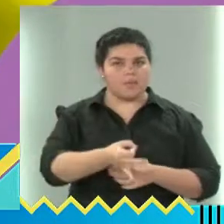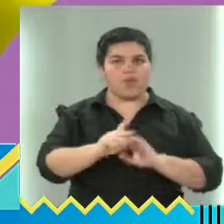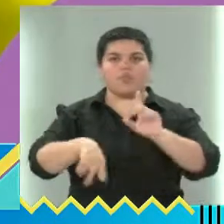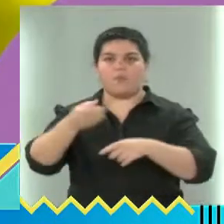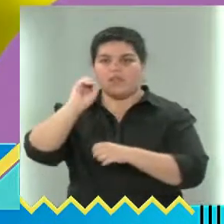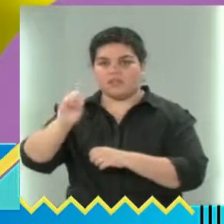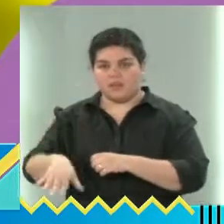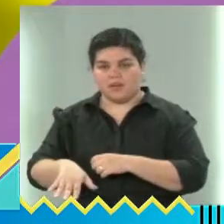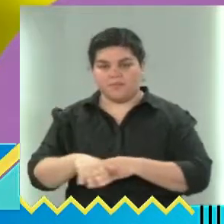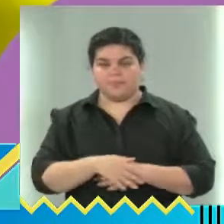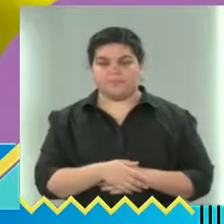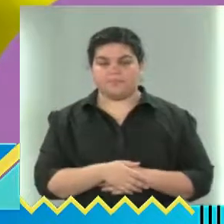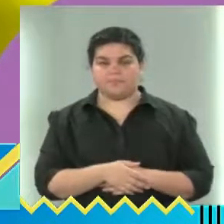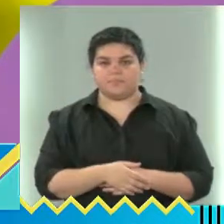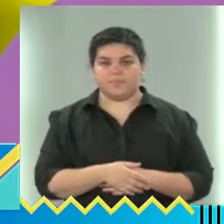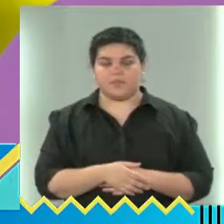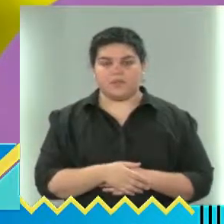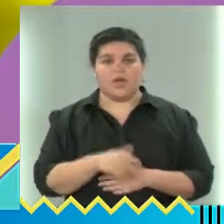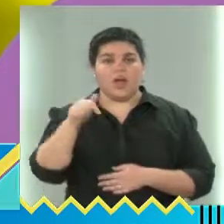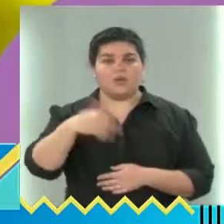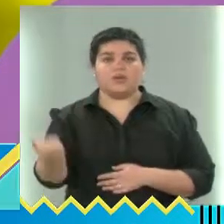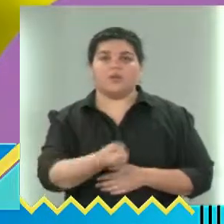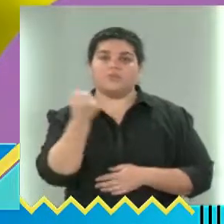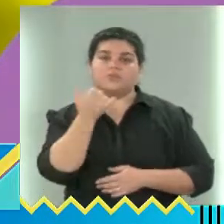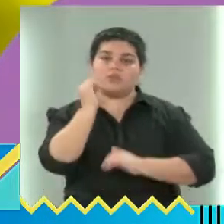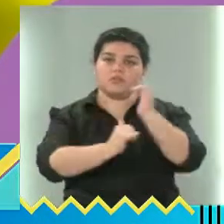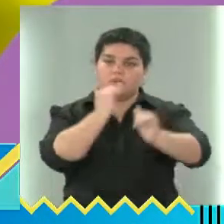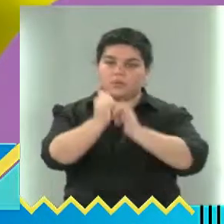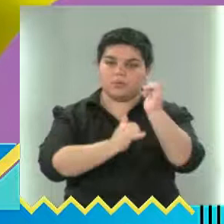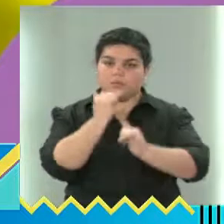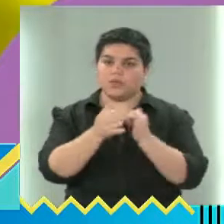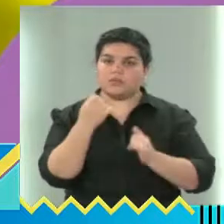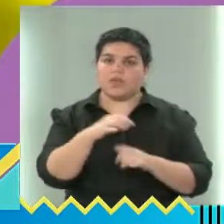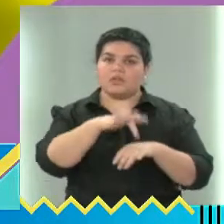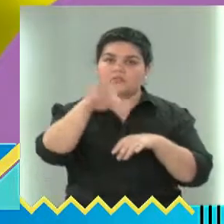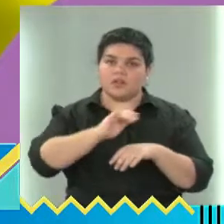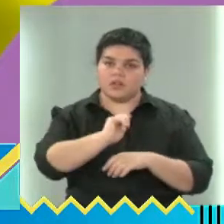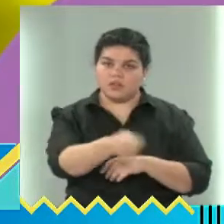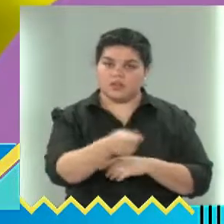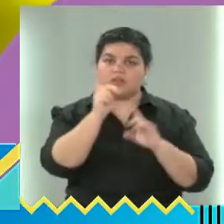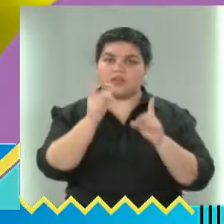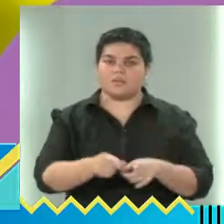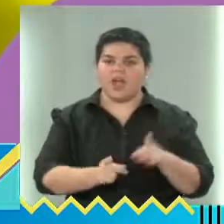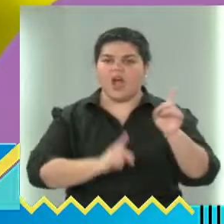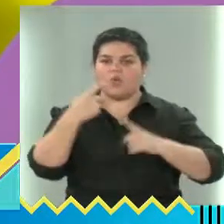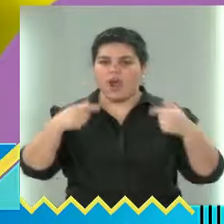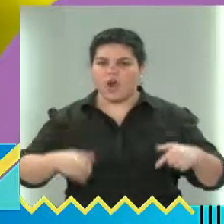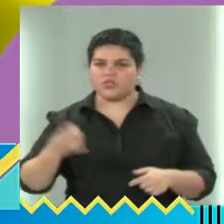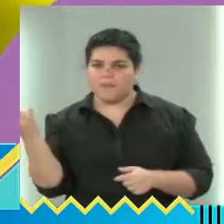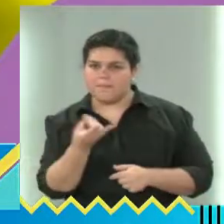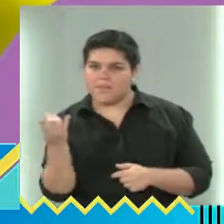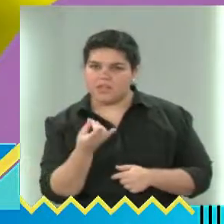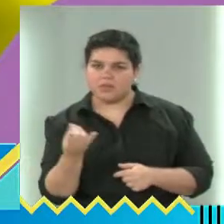Hoy vamos a estar hablando un poco acerca de la importancia de la donación de sangre y sobre todo desterrar mitos que hay alrededor de la